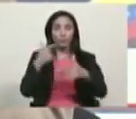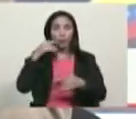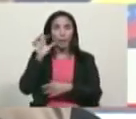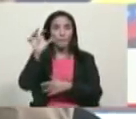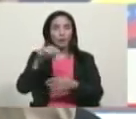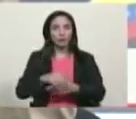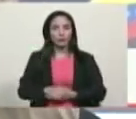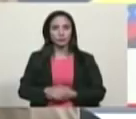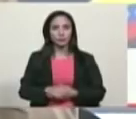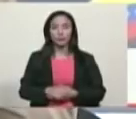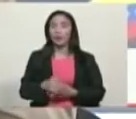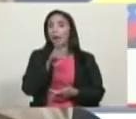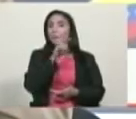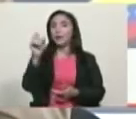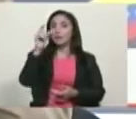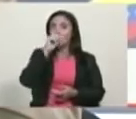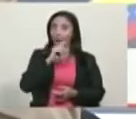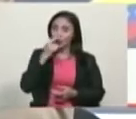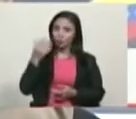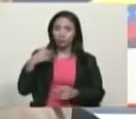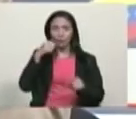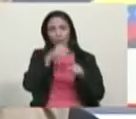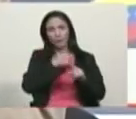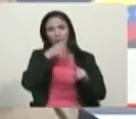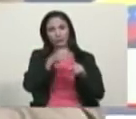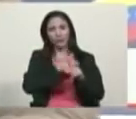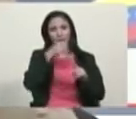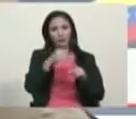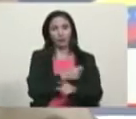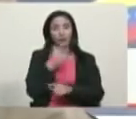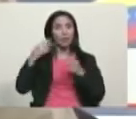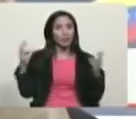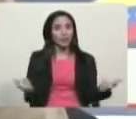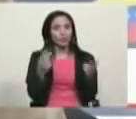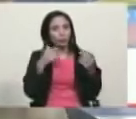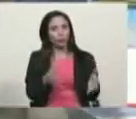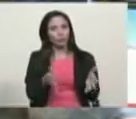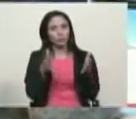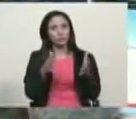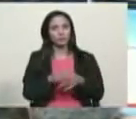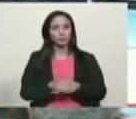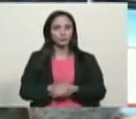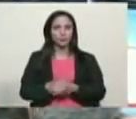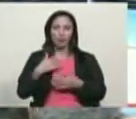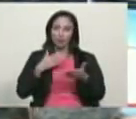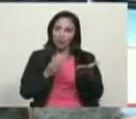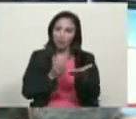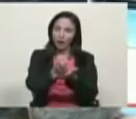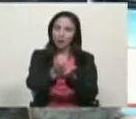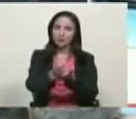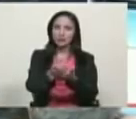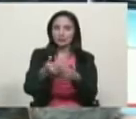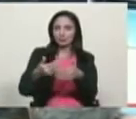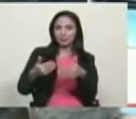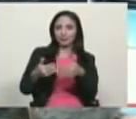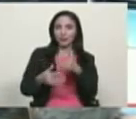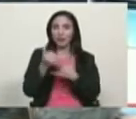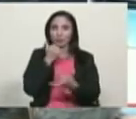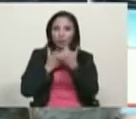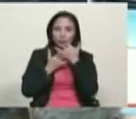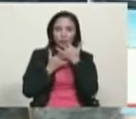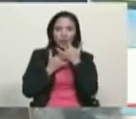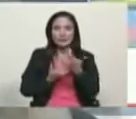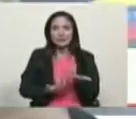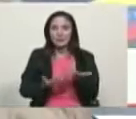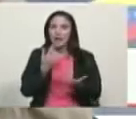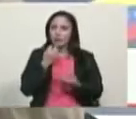por eso es que decimos 20 años de batallas y de victorias, de avances, de retrocesos, de buenos